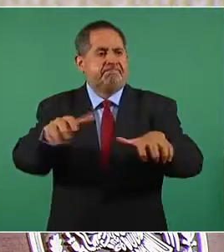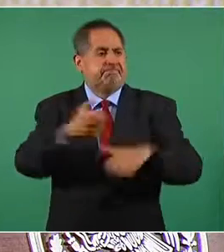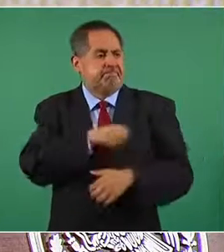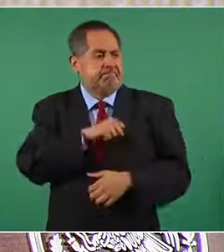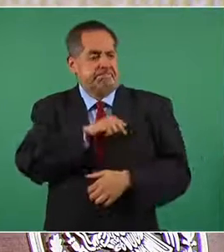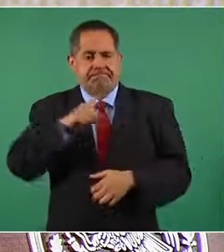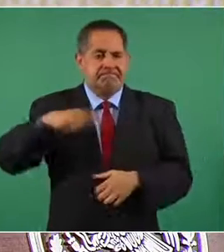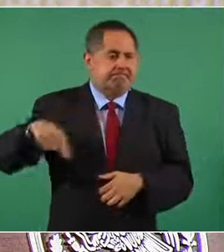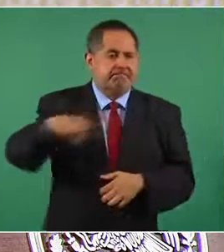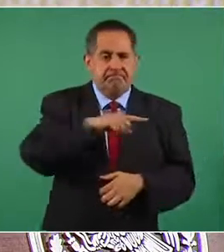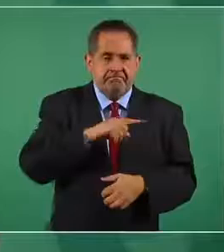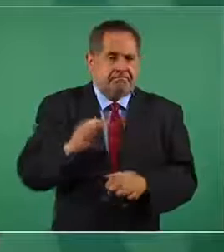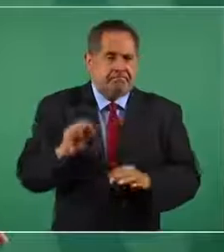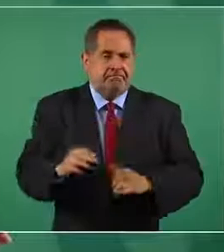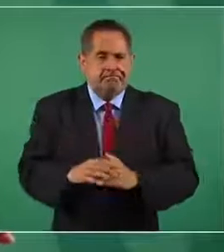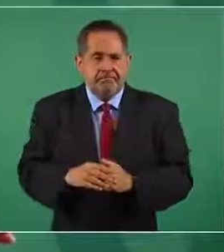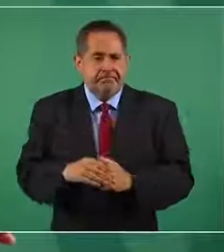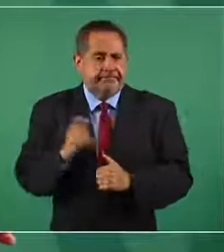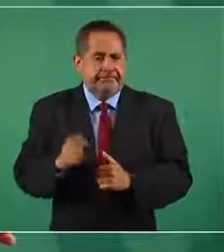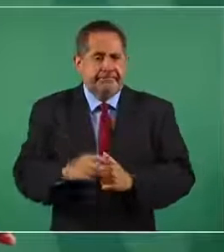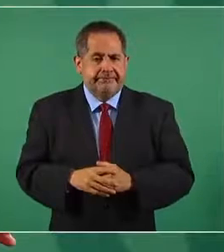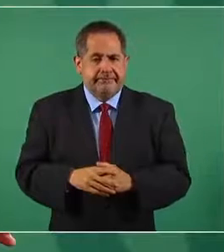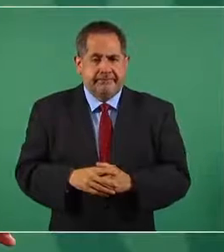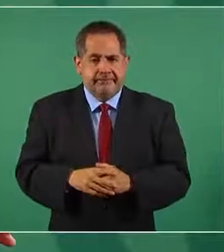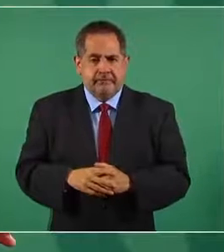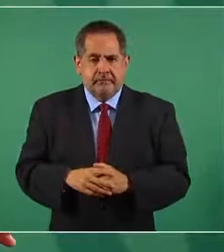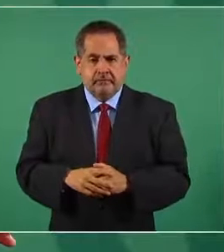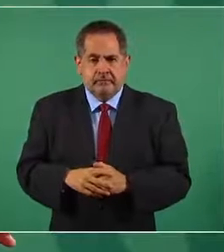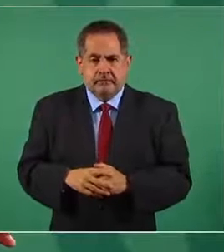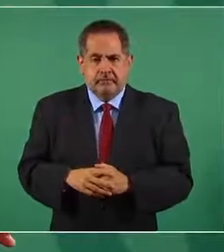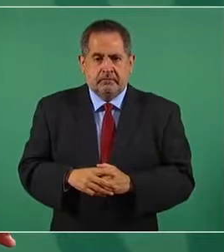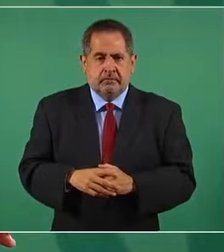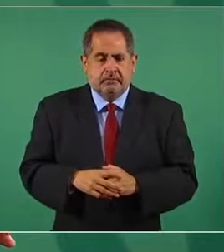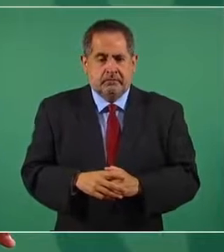salud y